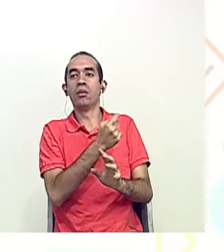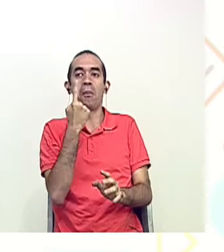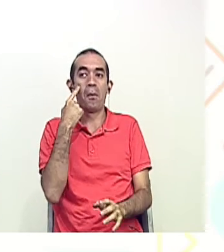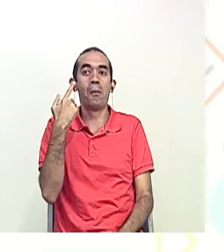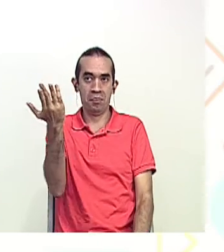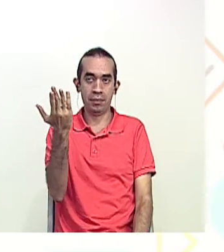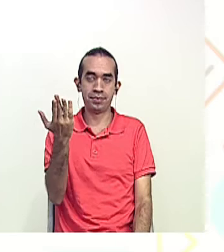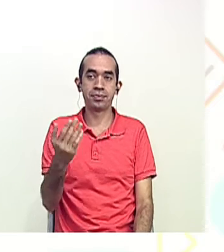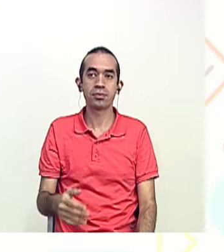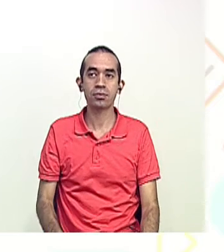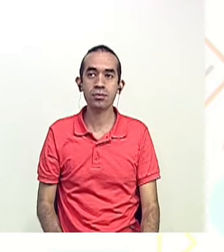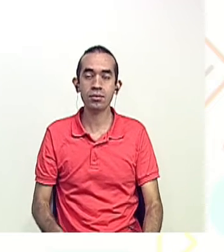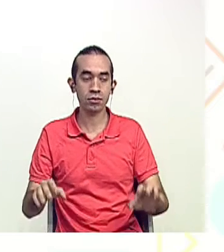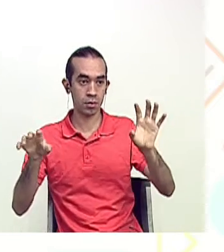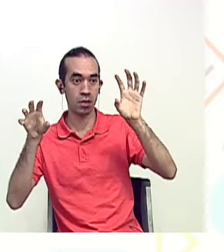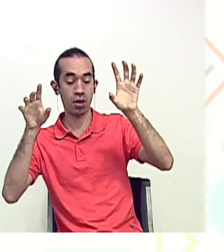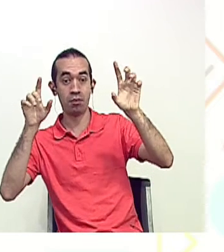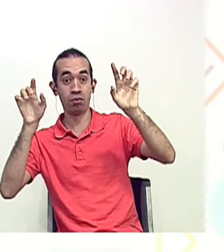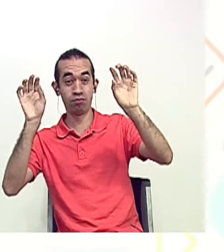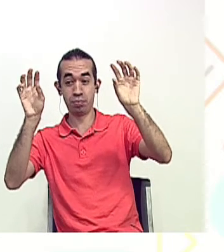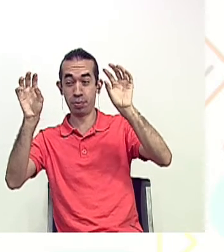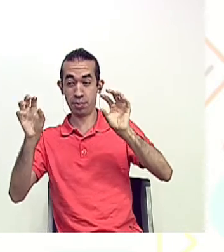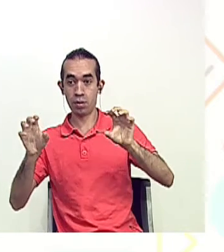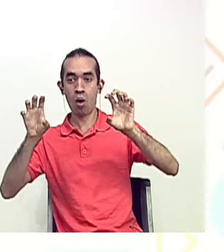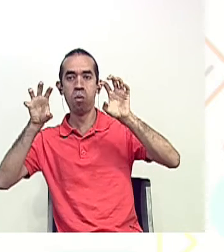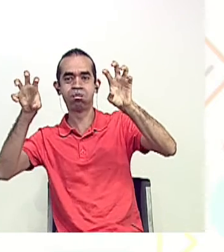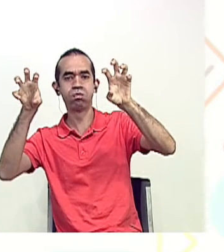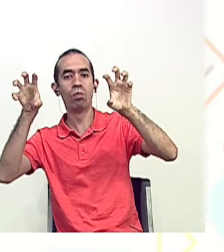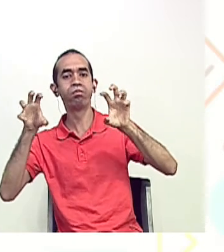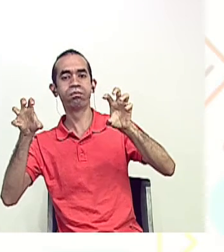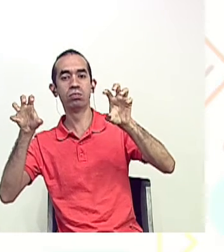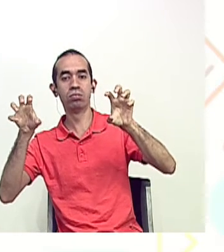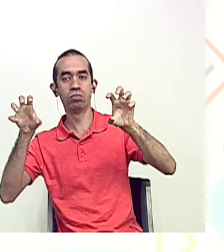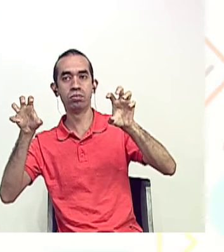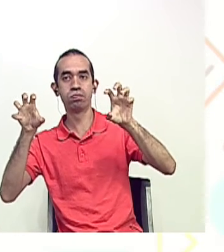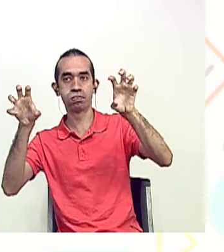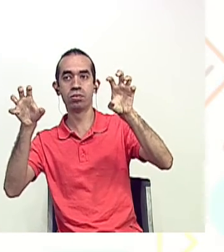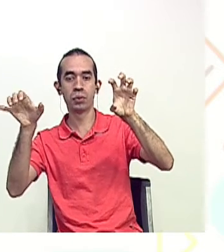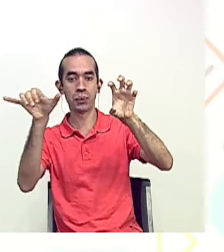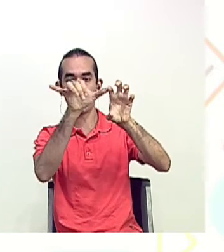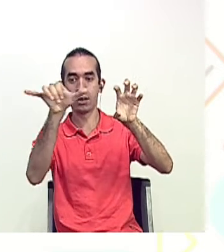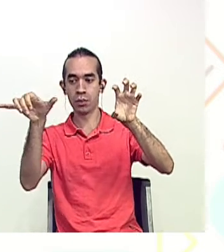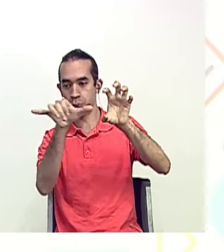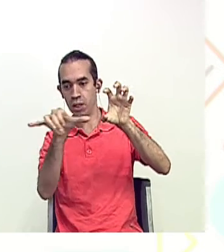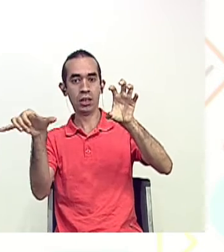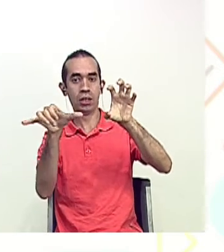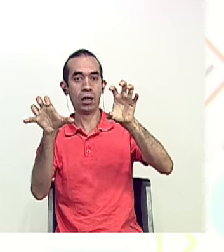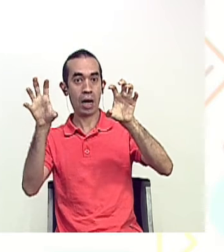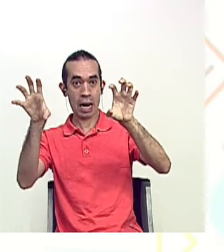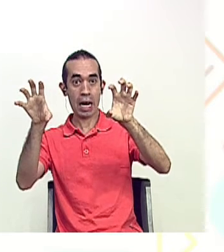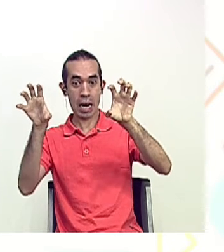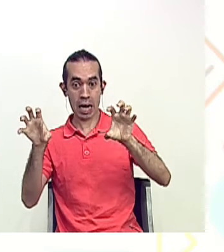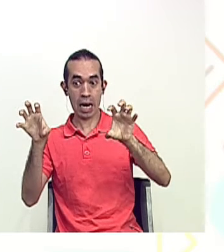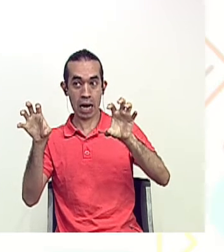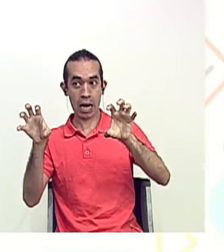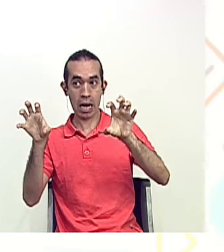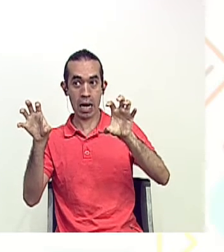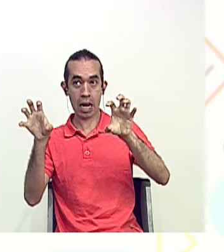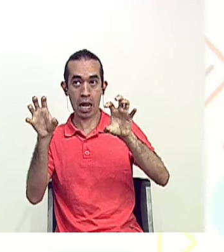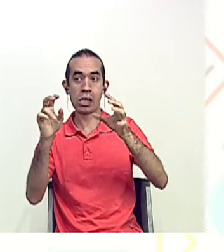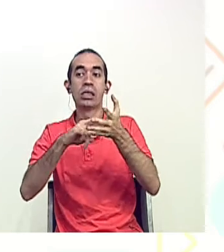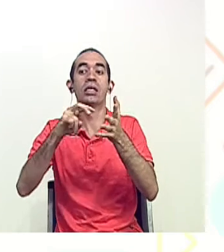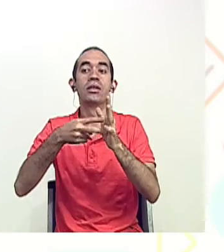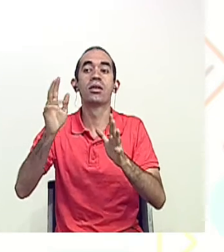Observemos, dentro de los círculos está señalado lo que ambos tienen en común. Entonces, esta es otra